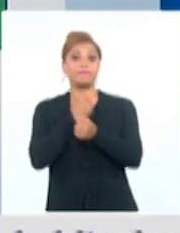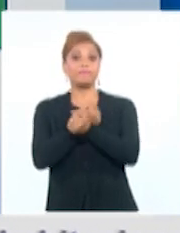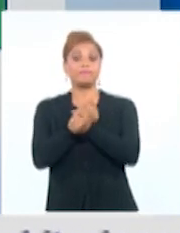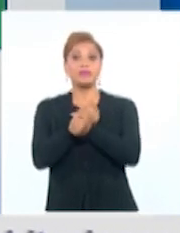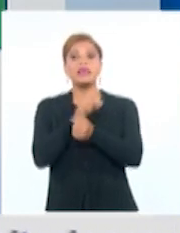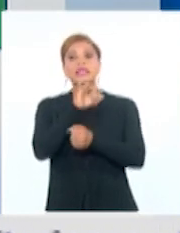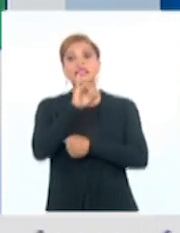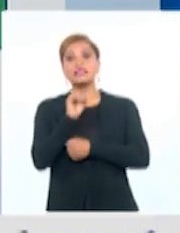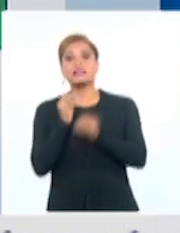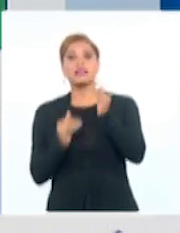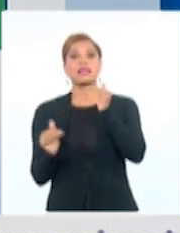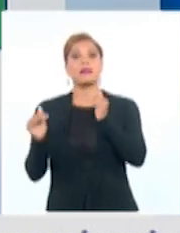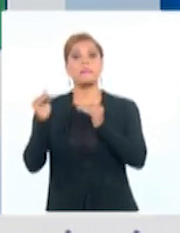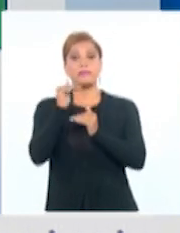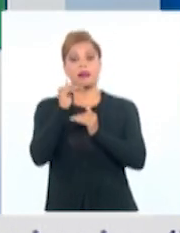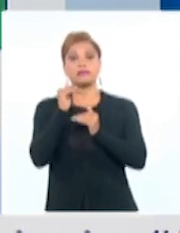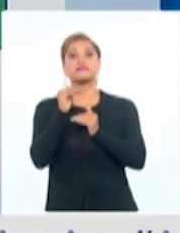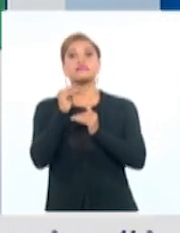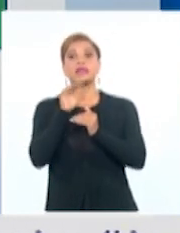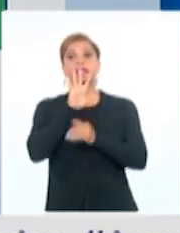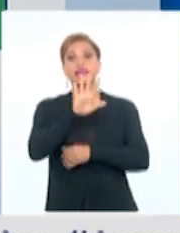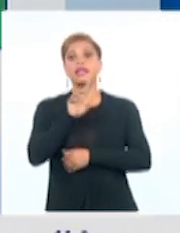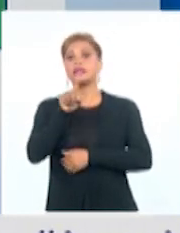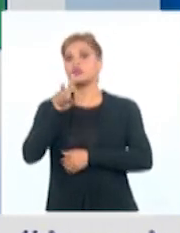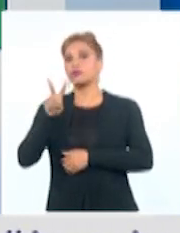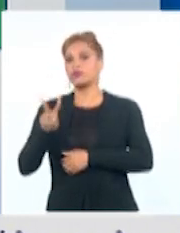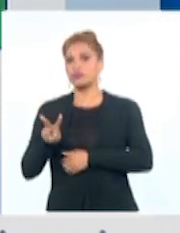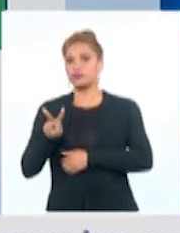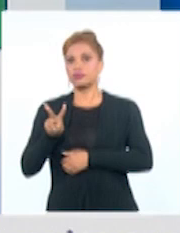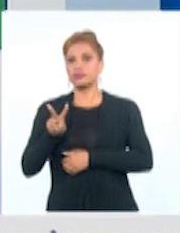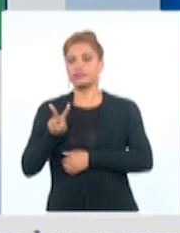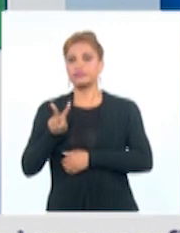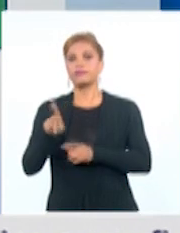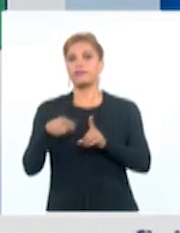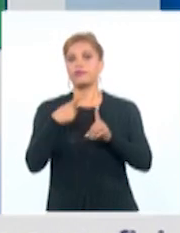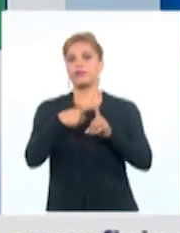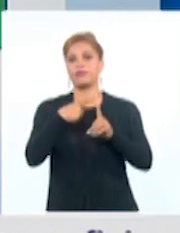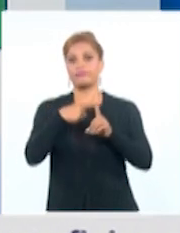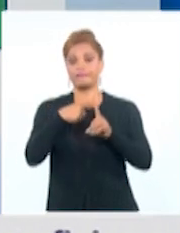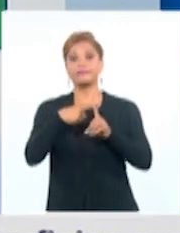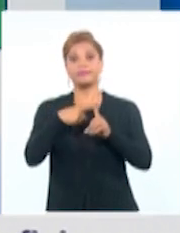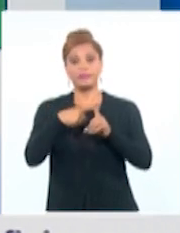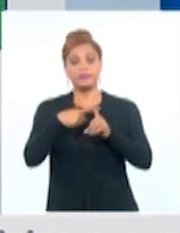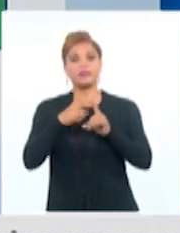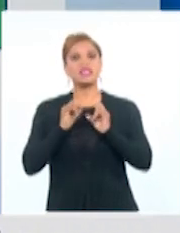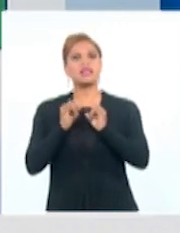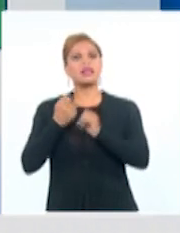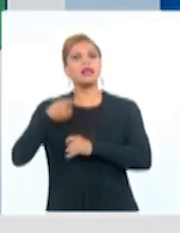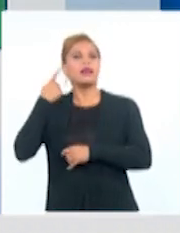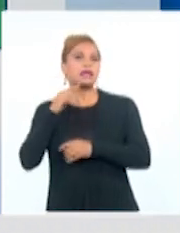60 años y más, 512 personas se diagnostican ayer, que es el